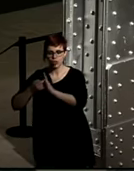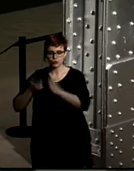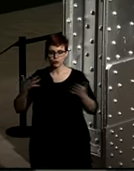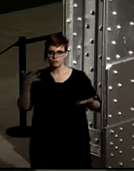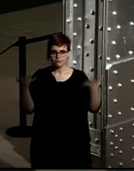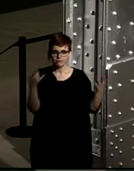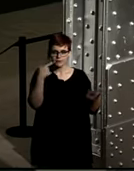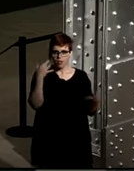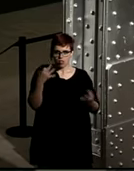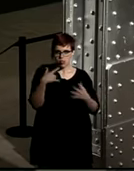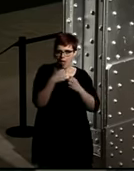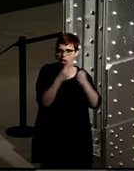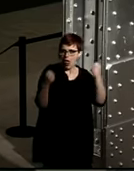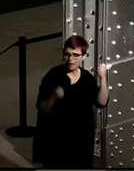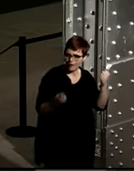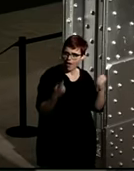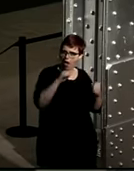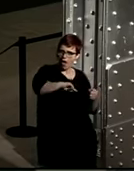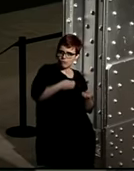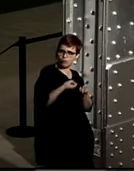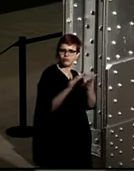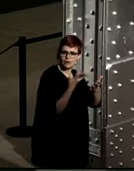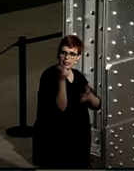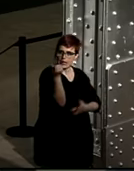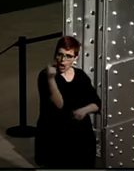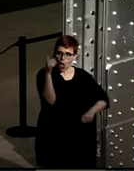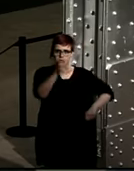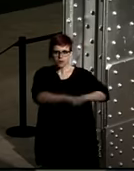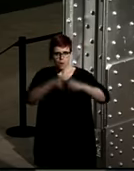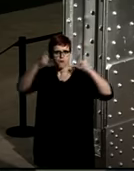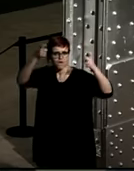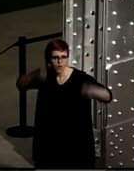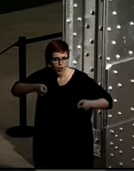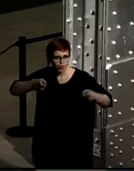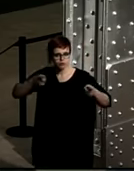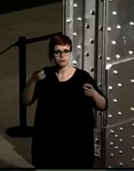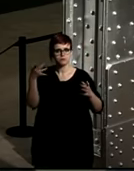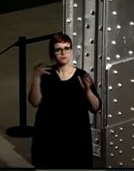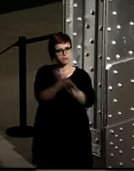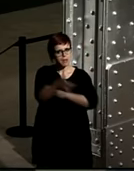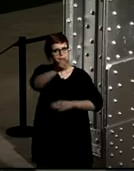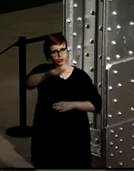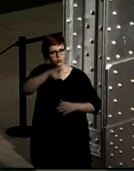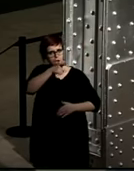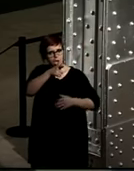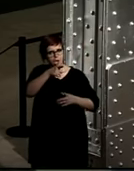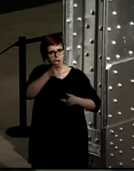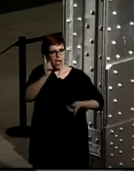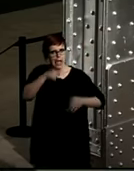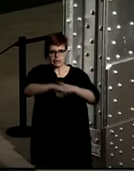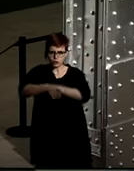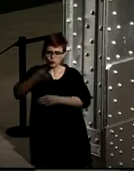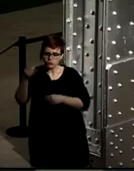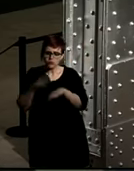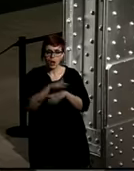hay que meter mucha energía, mucho tiempo, dinero, esfuerzo, implicar a mucha gente y eso. O sea, de